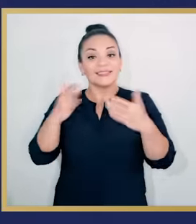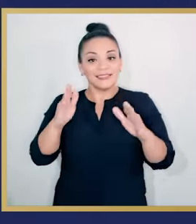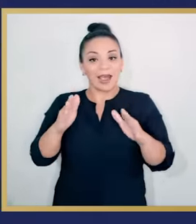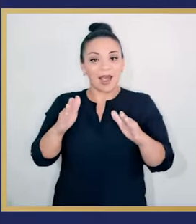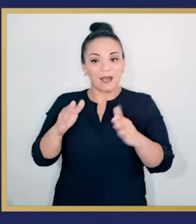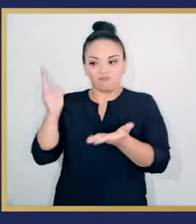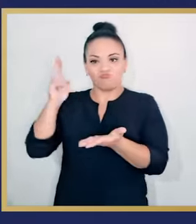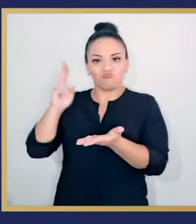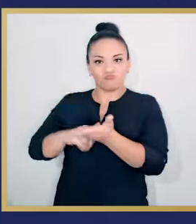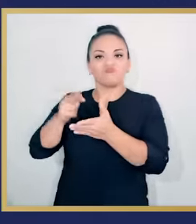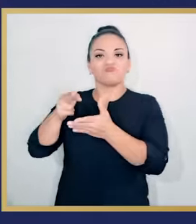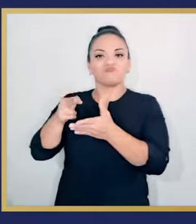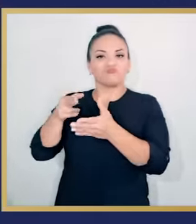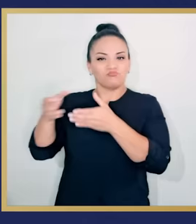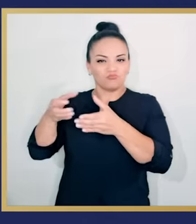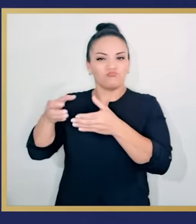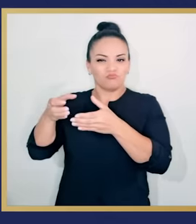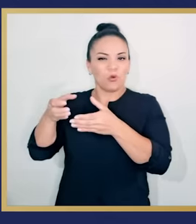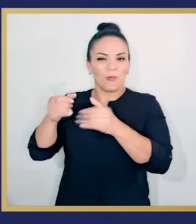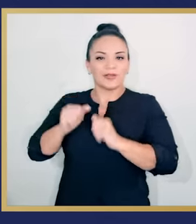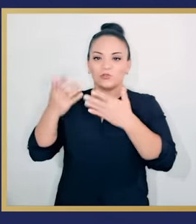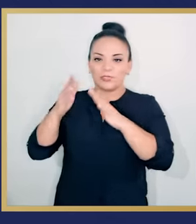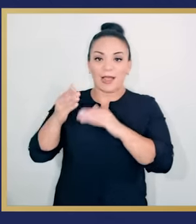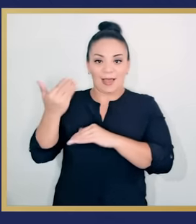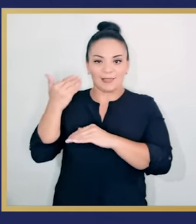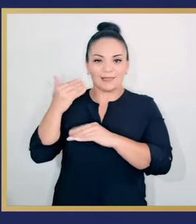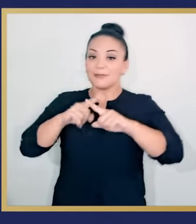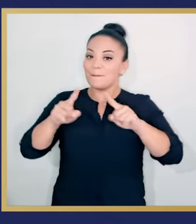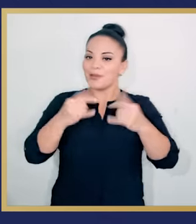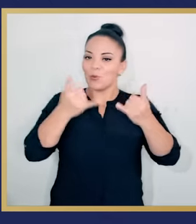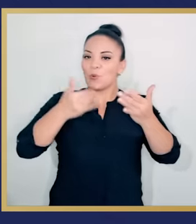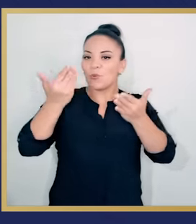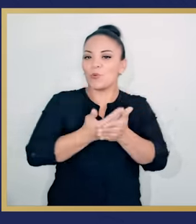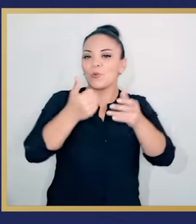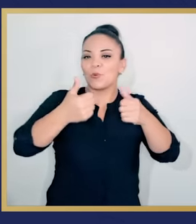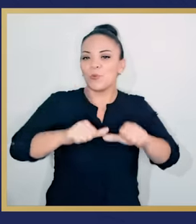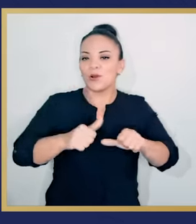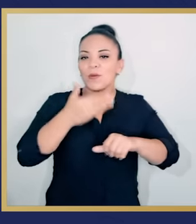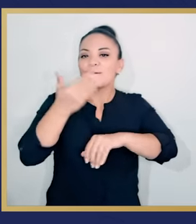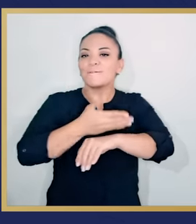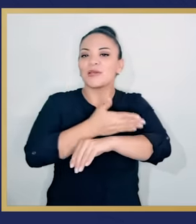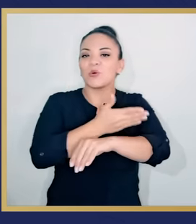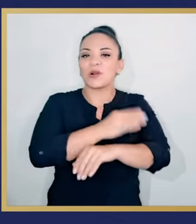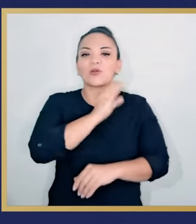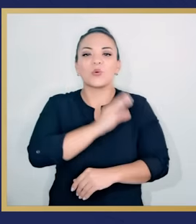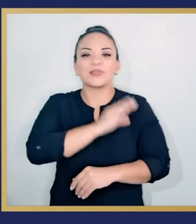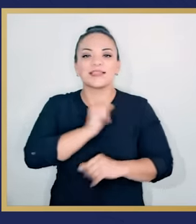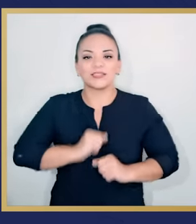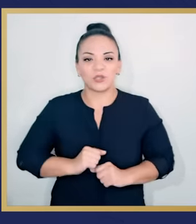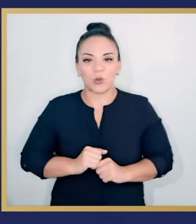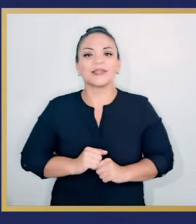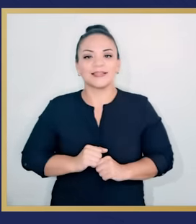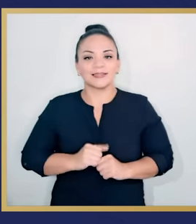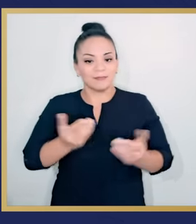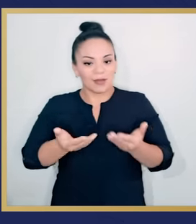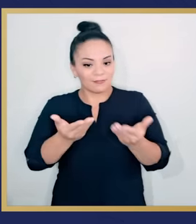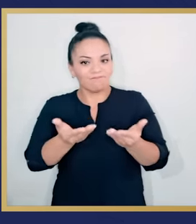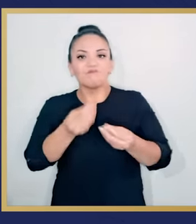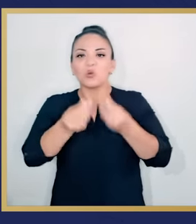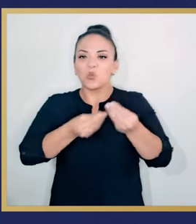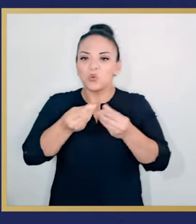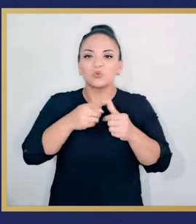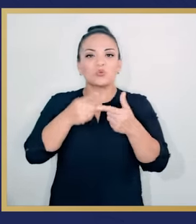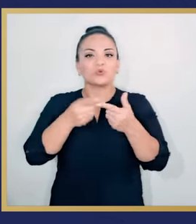y empresarios costarricenses. Ya tenemos comercio con ellos, pero con este acuerdo vamos a lograr